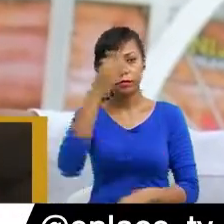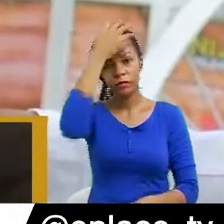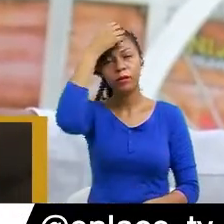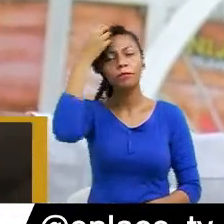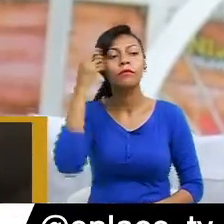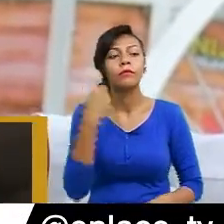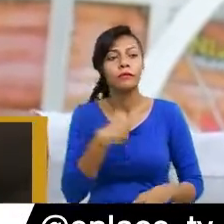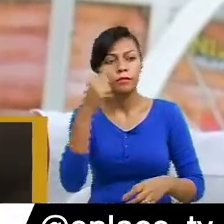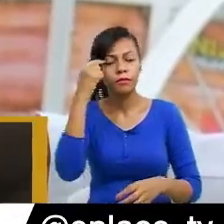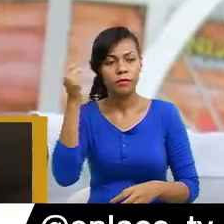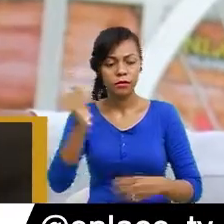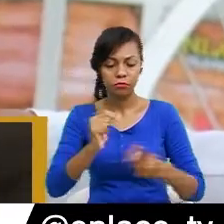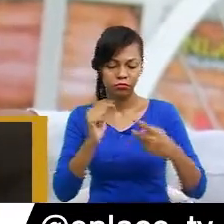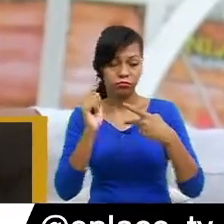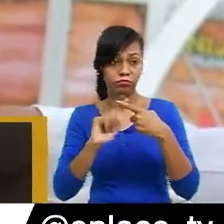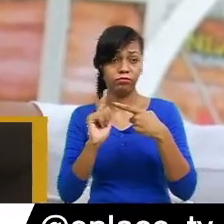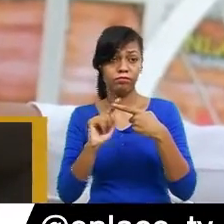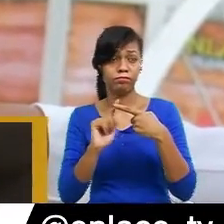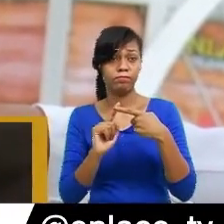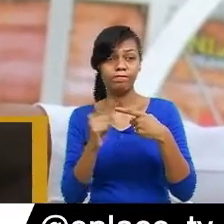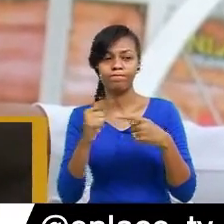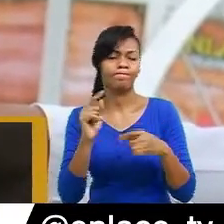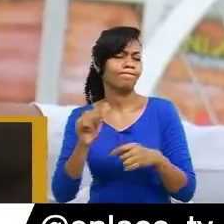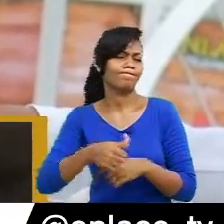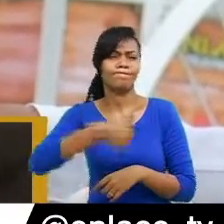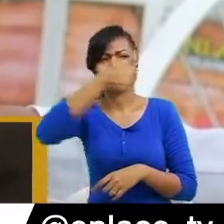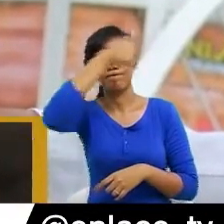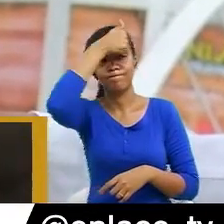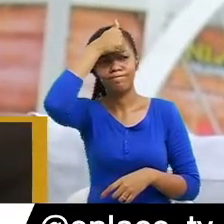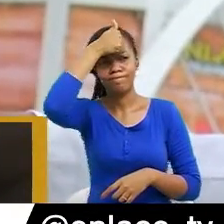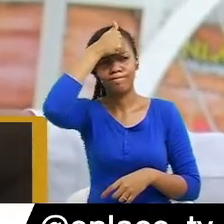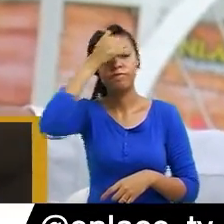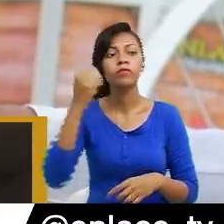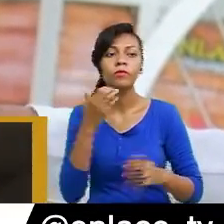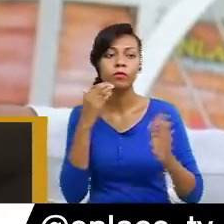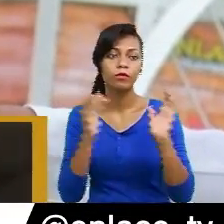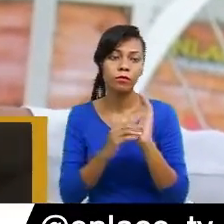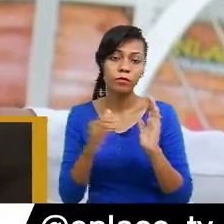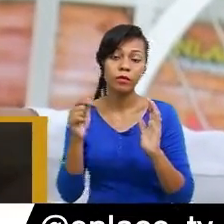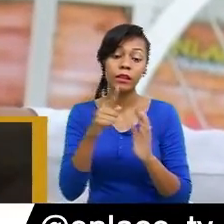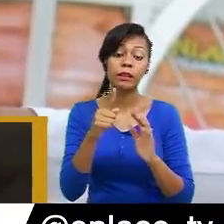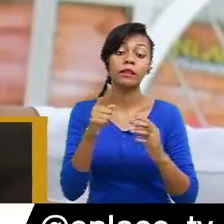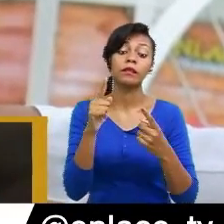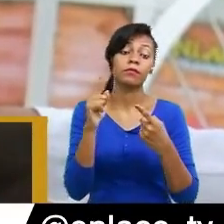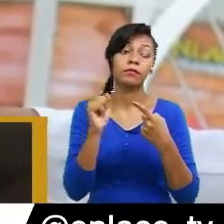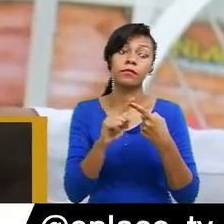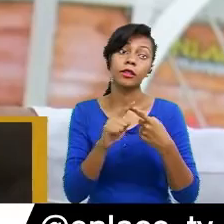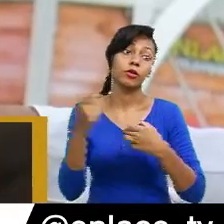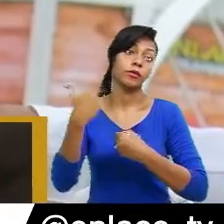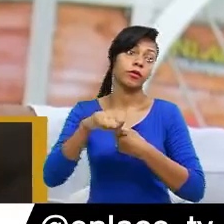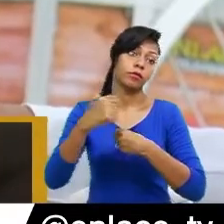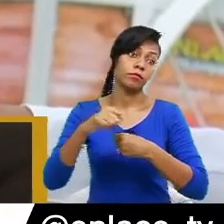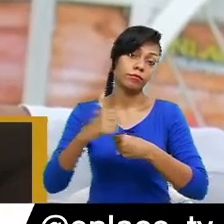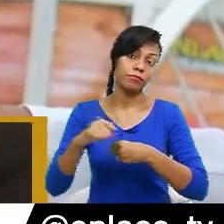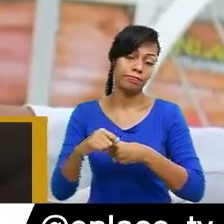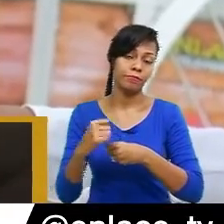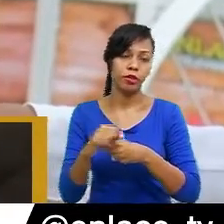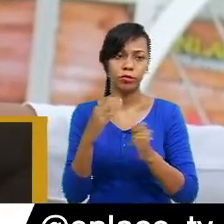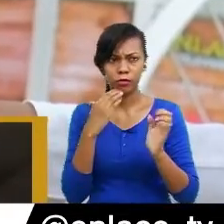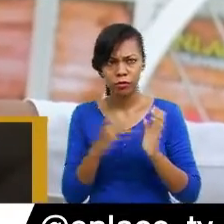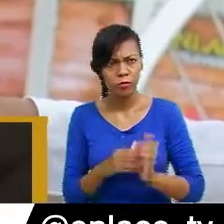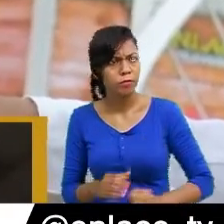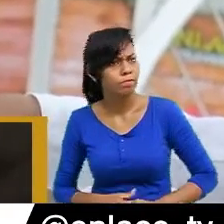importante, es el tema de Ecopetrol, no permitir la chatarrización de nuestra refinería. ¿Cómo vamos a obligar al gobierno nacional para que